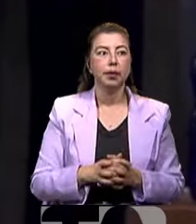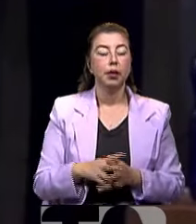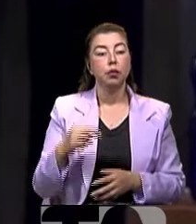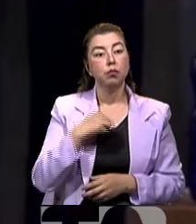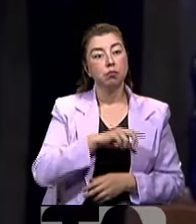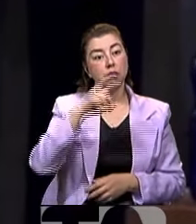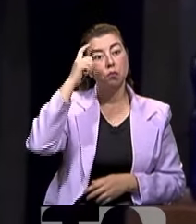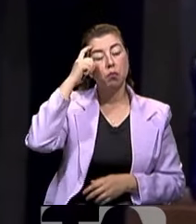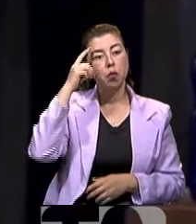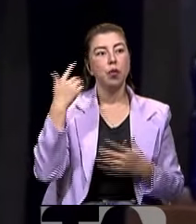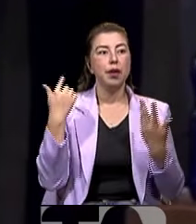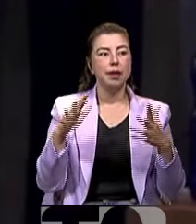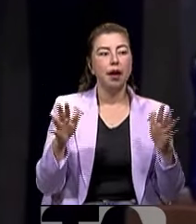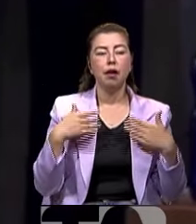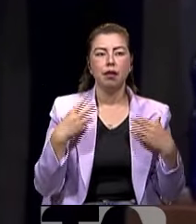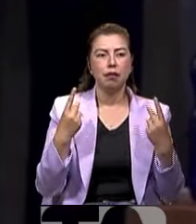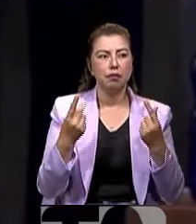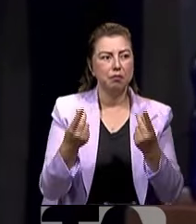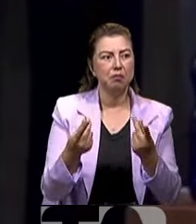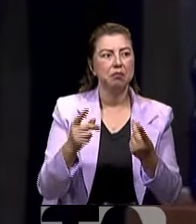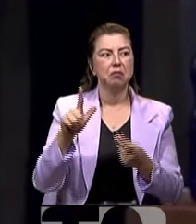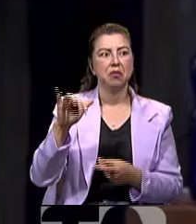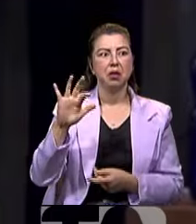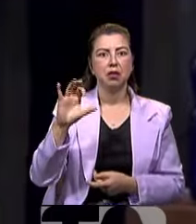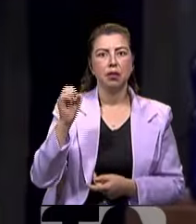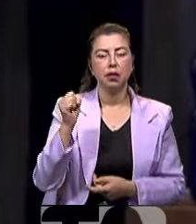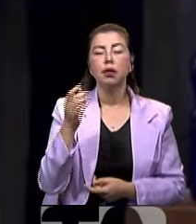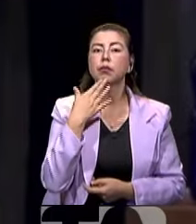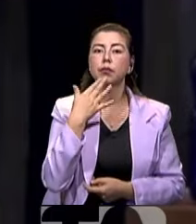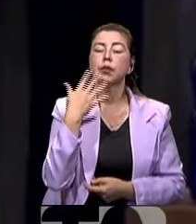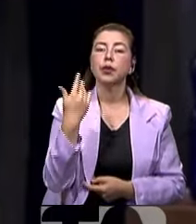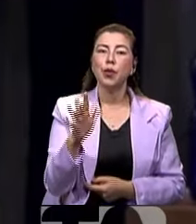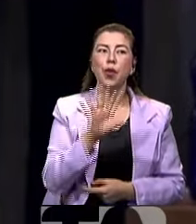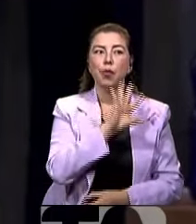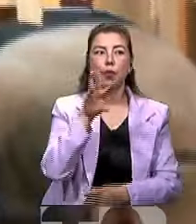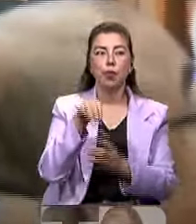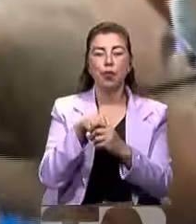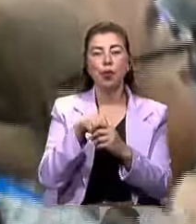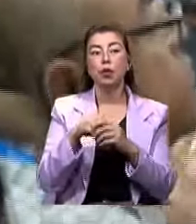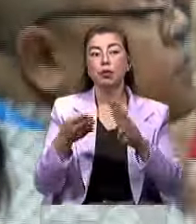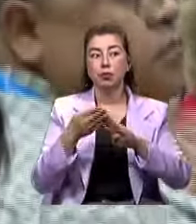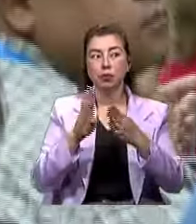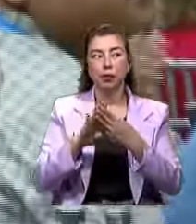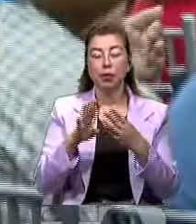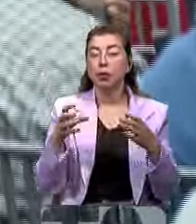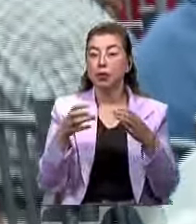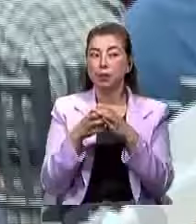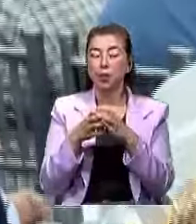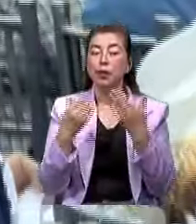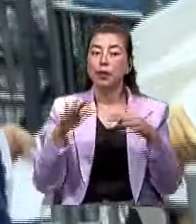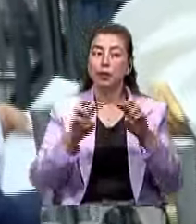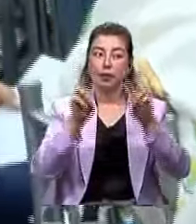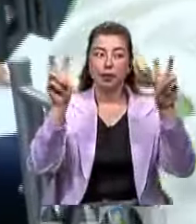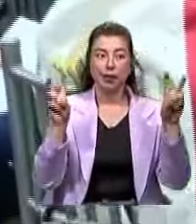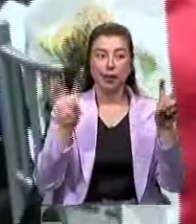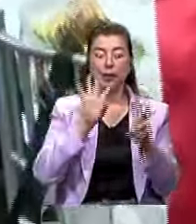enseguida llegar a la Eucaristía sin un proceso de iniciación cristiana y de inserción en una comunidad. Este viernes, el tema a tratar en el